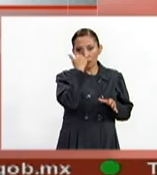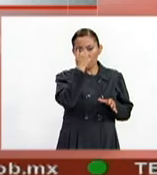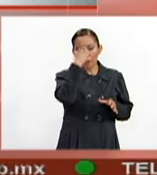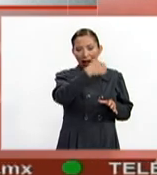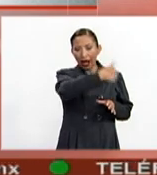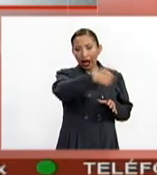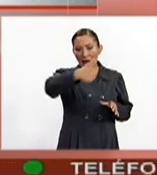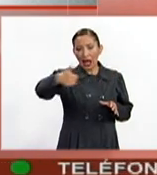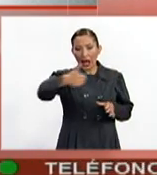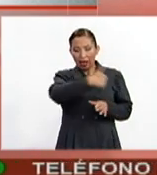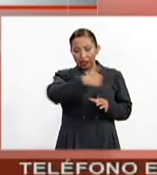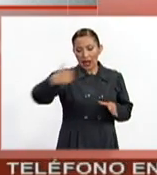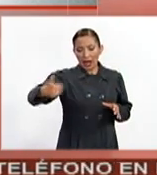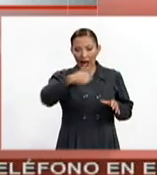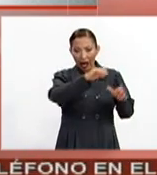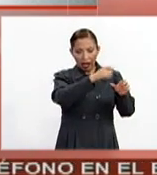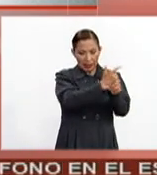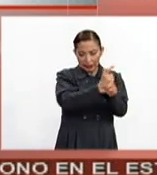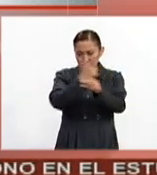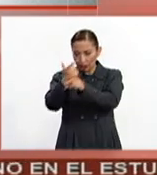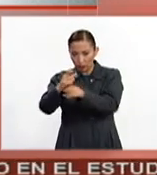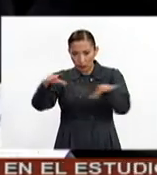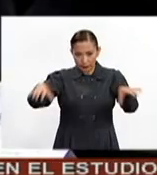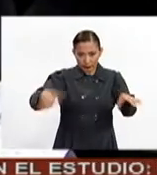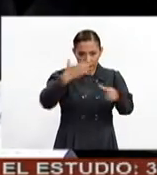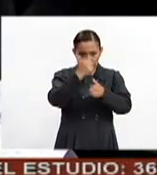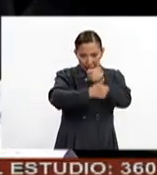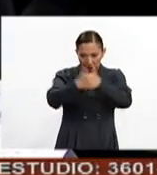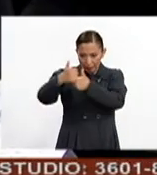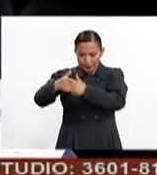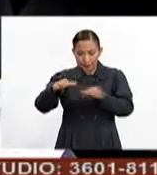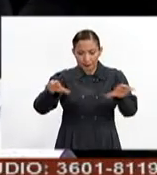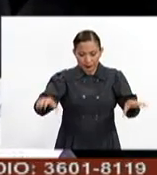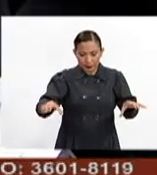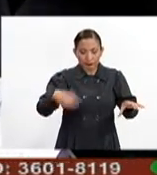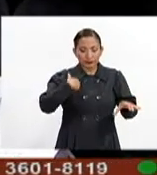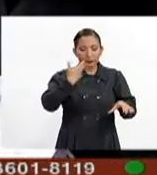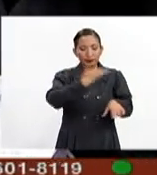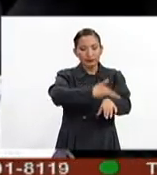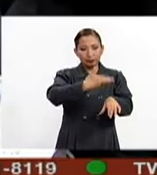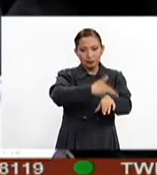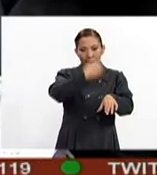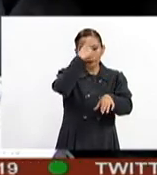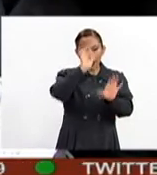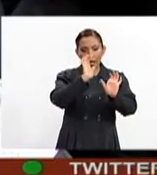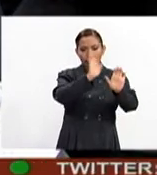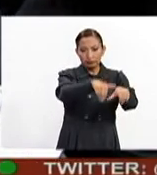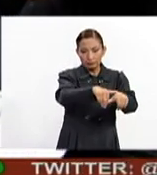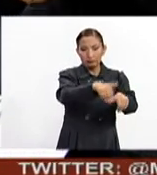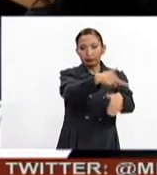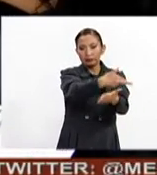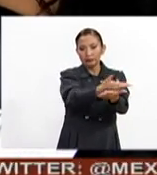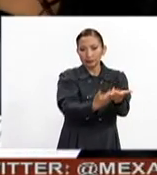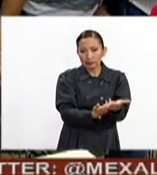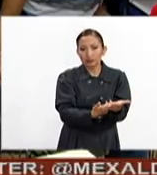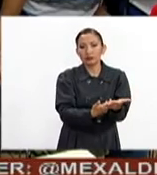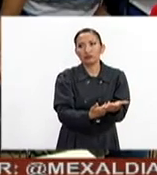para cada una de las licenciaturas. Y el proceso de ingreso,